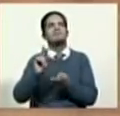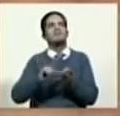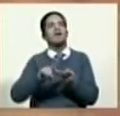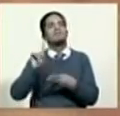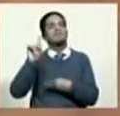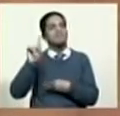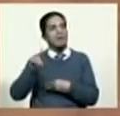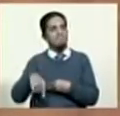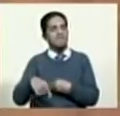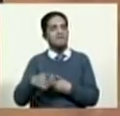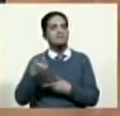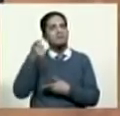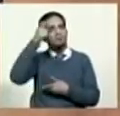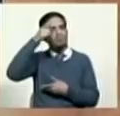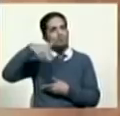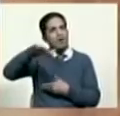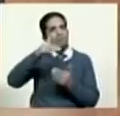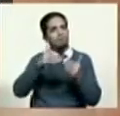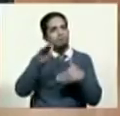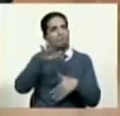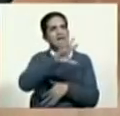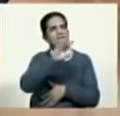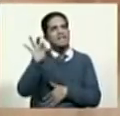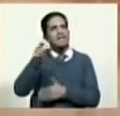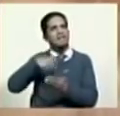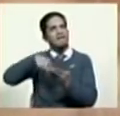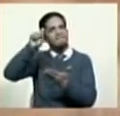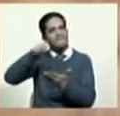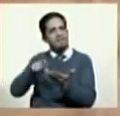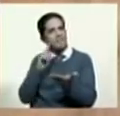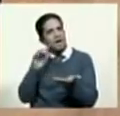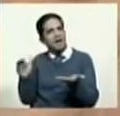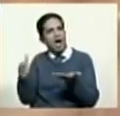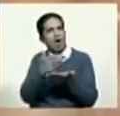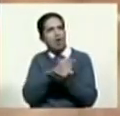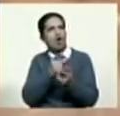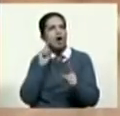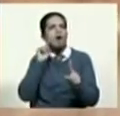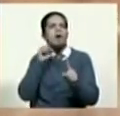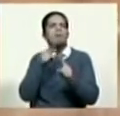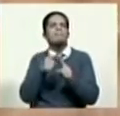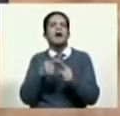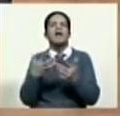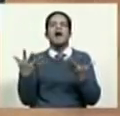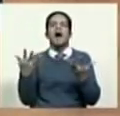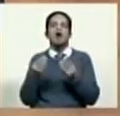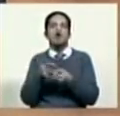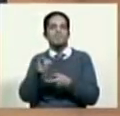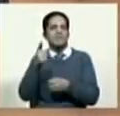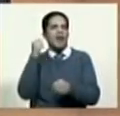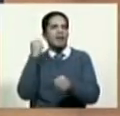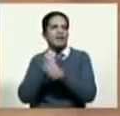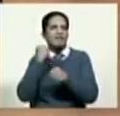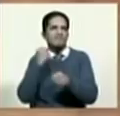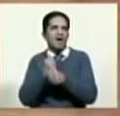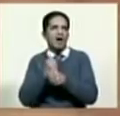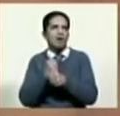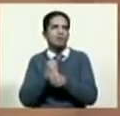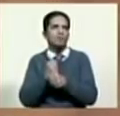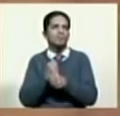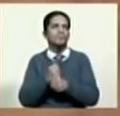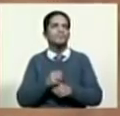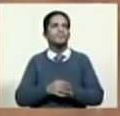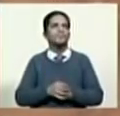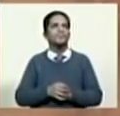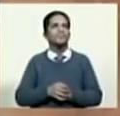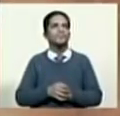muchas expresiones populares, más de 500 firmas se han recabado directamente para acompañar esta misiva y este mecanismo de Montevideo.